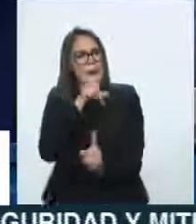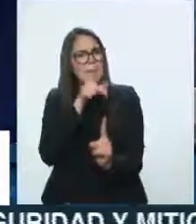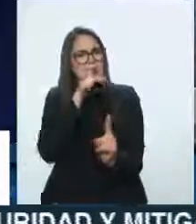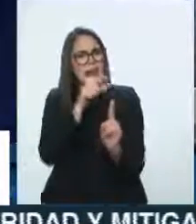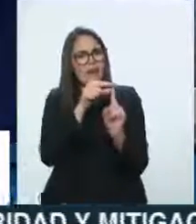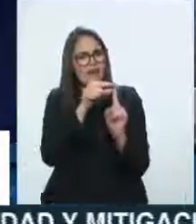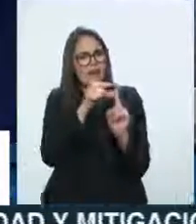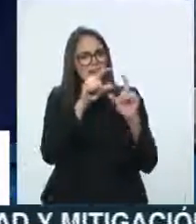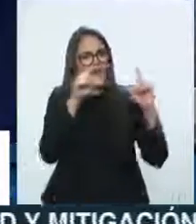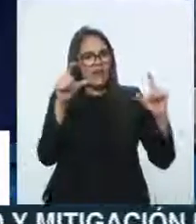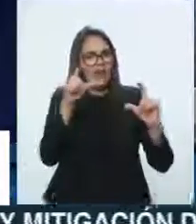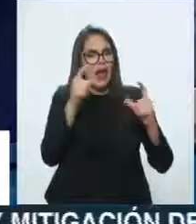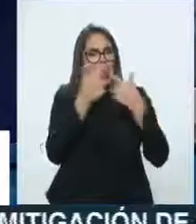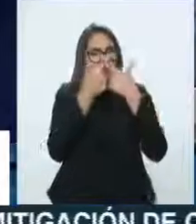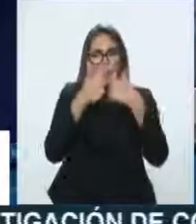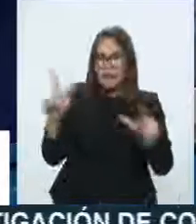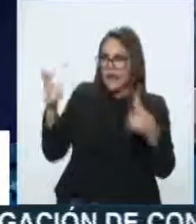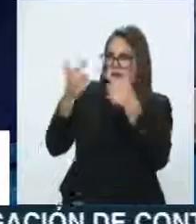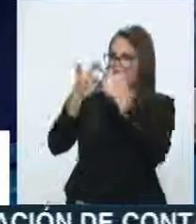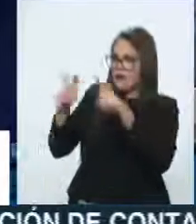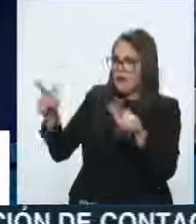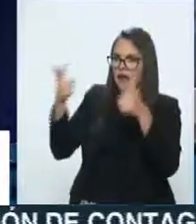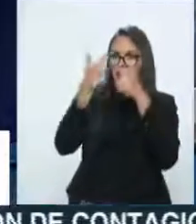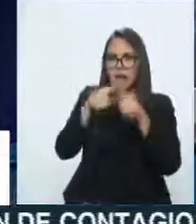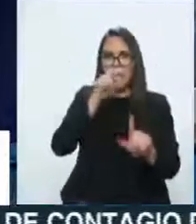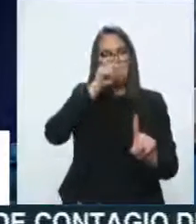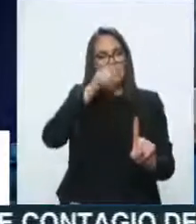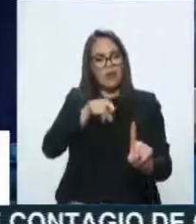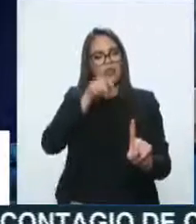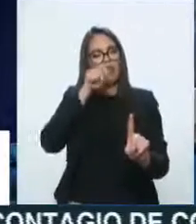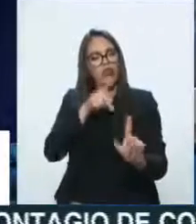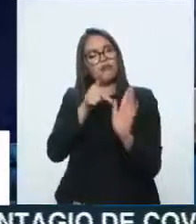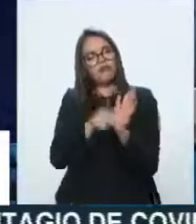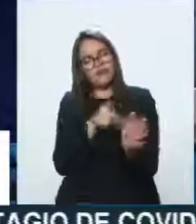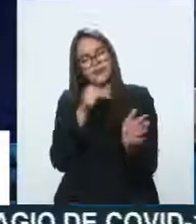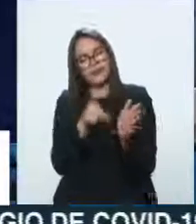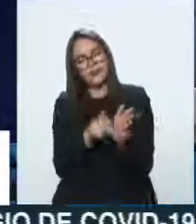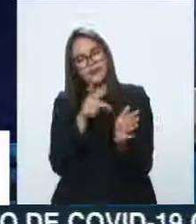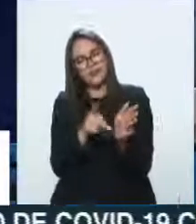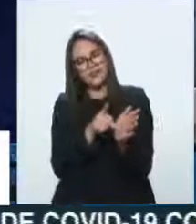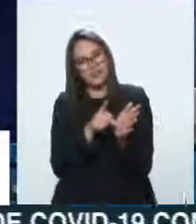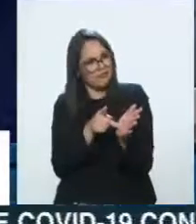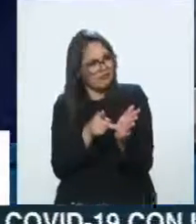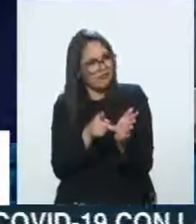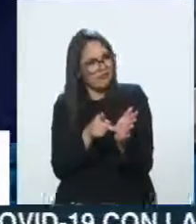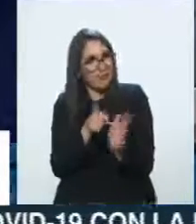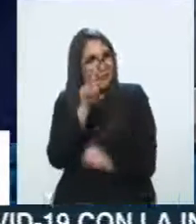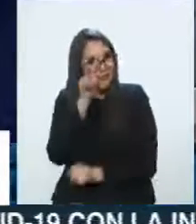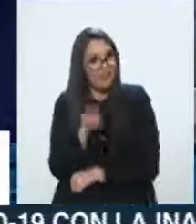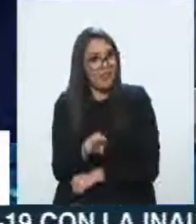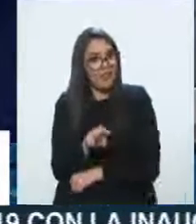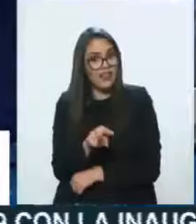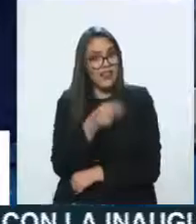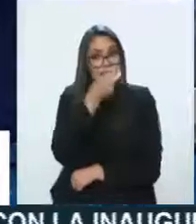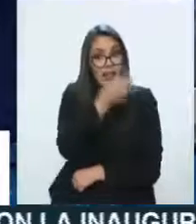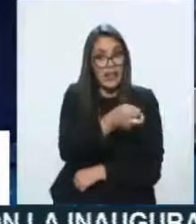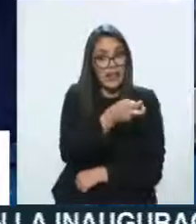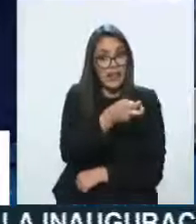hasta que ya no quiere decir nada, porque es libertad para todo, pero en realidad quien funge, digamos, como el